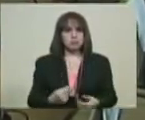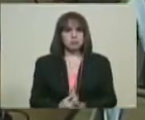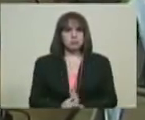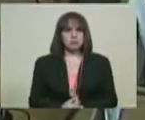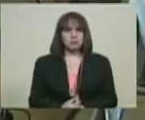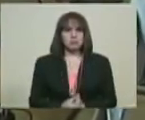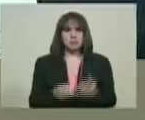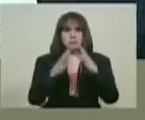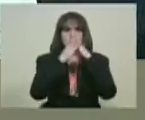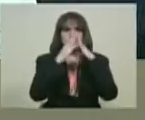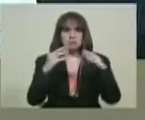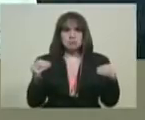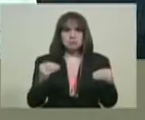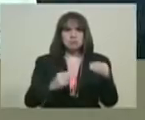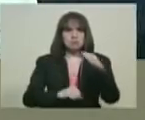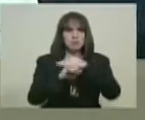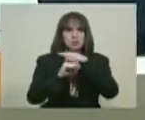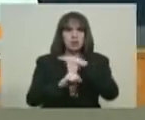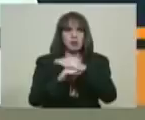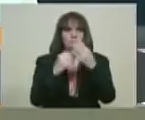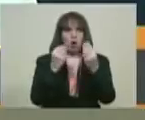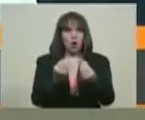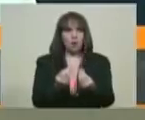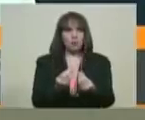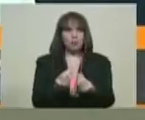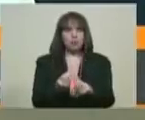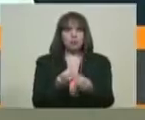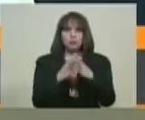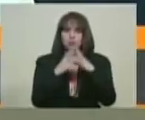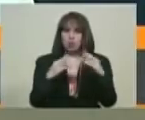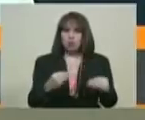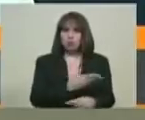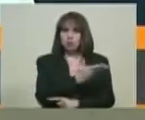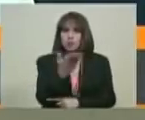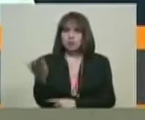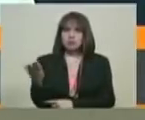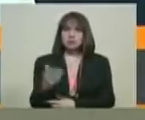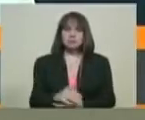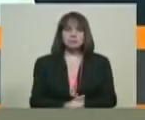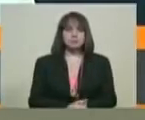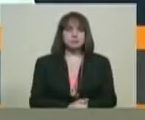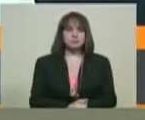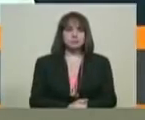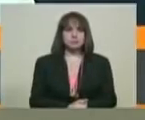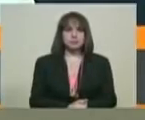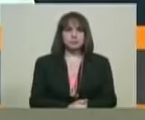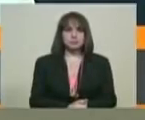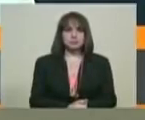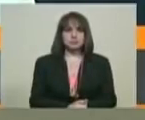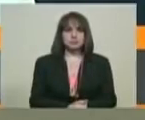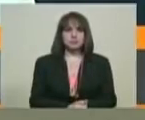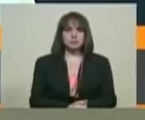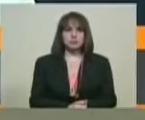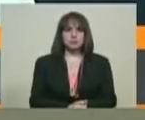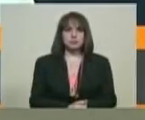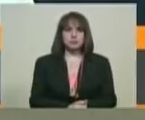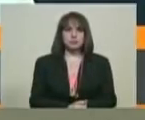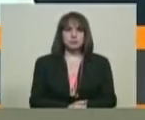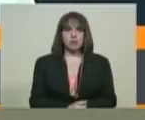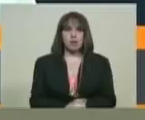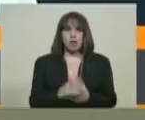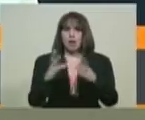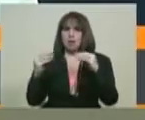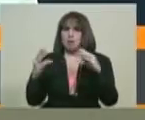todo el apoyo, compañero Raúl González, compañeros, compañeras. ¿No? Estos temas los hemos